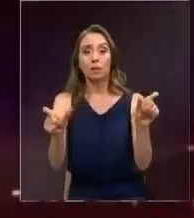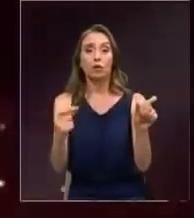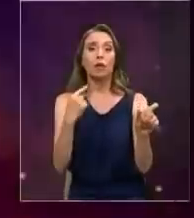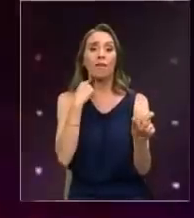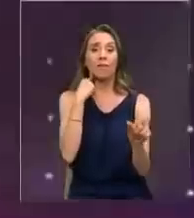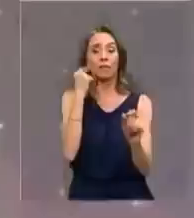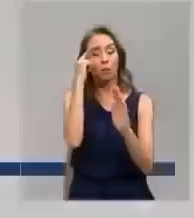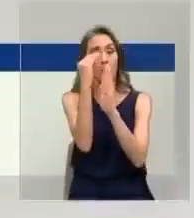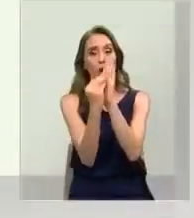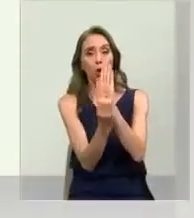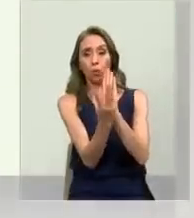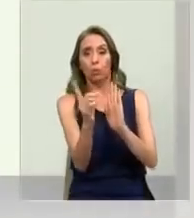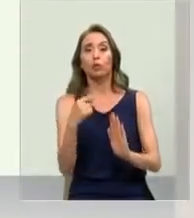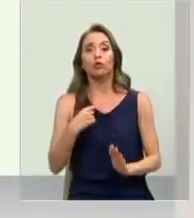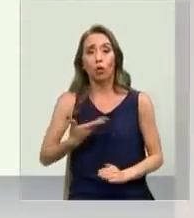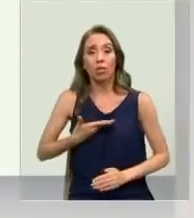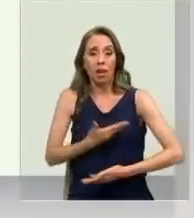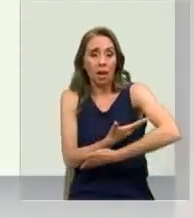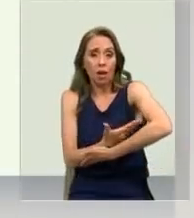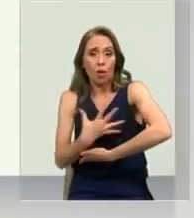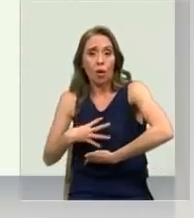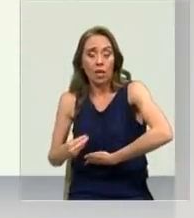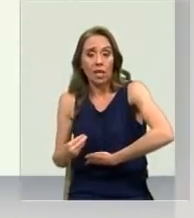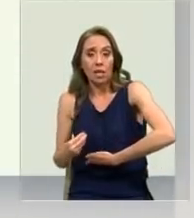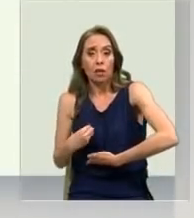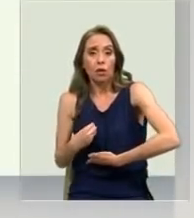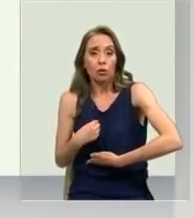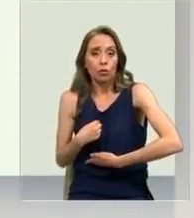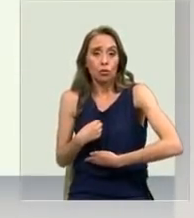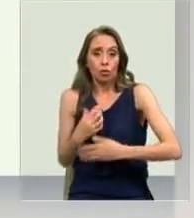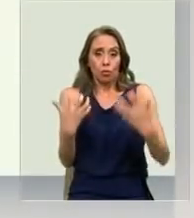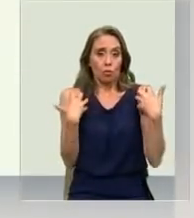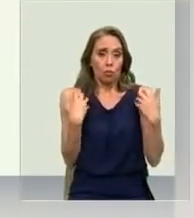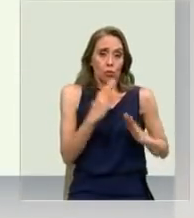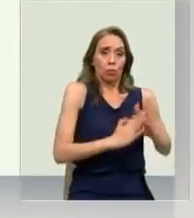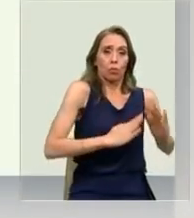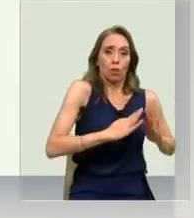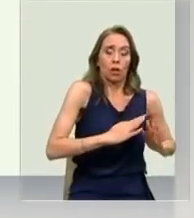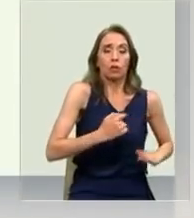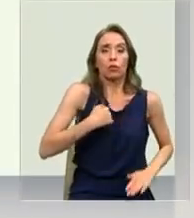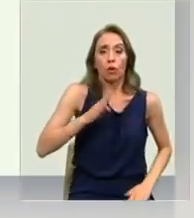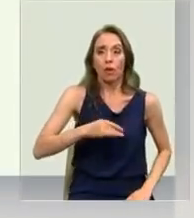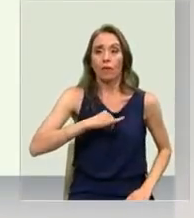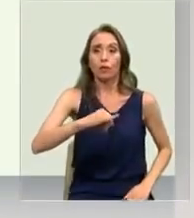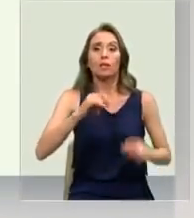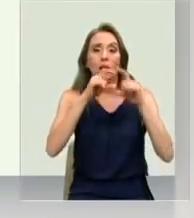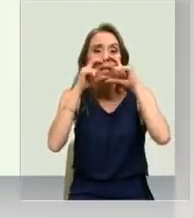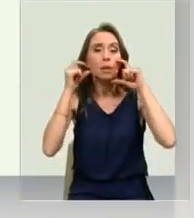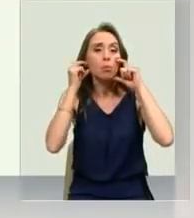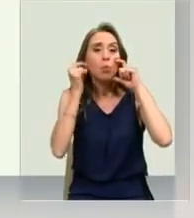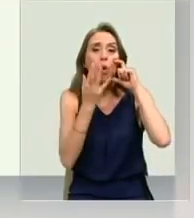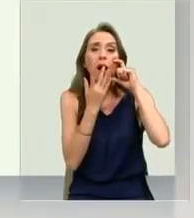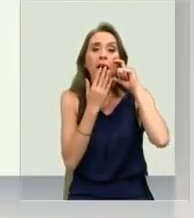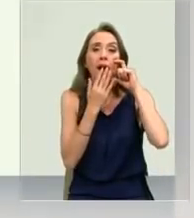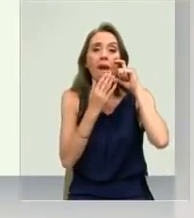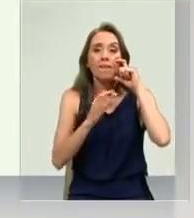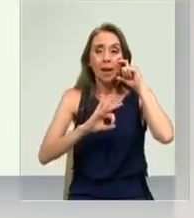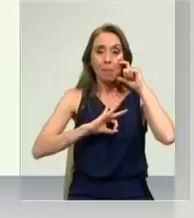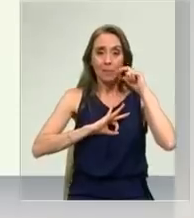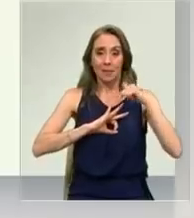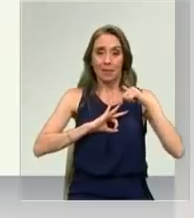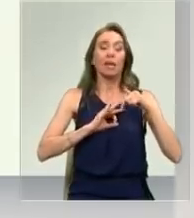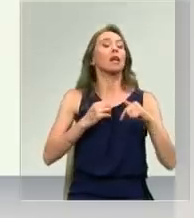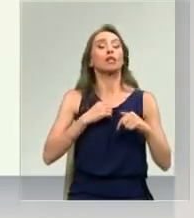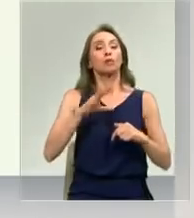más que una cifra. Tengo un hijo que depende de mí y por él tengo que continuar. Por él tengo que aprender a vivir con